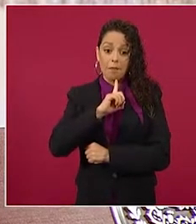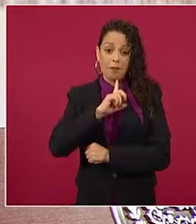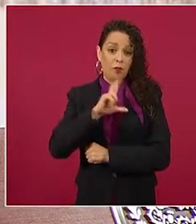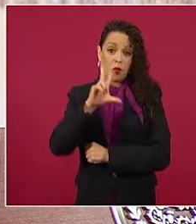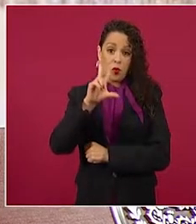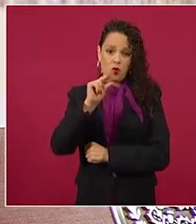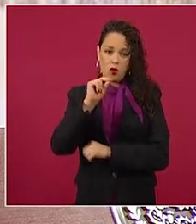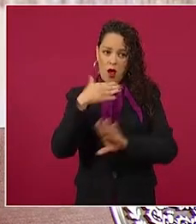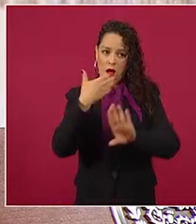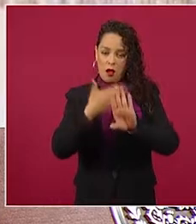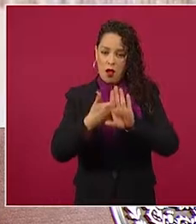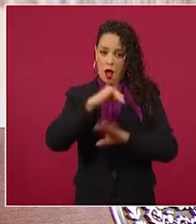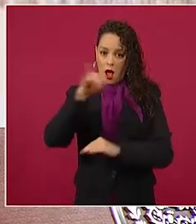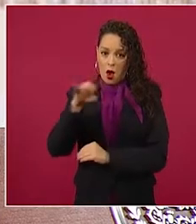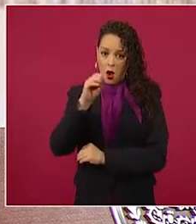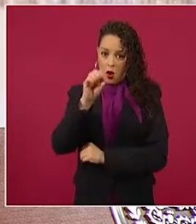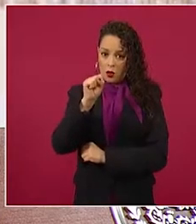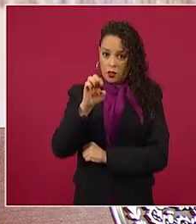Ramón.